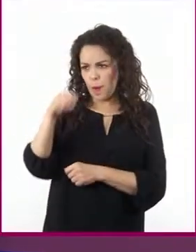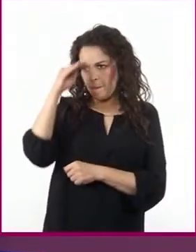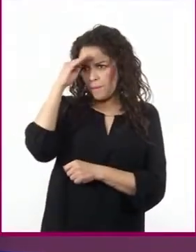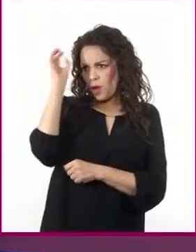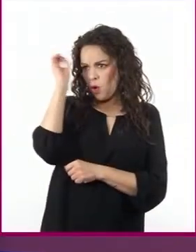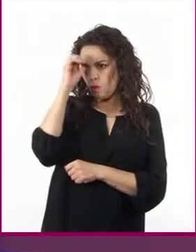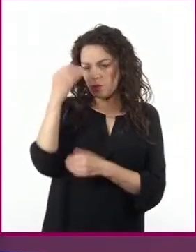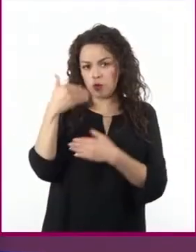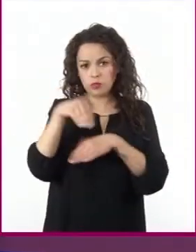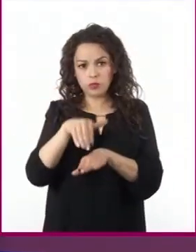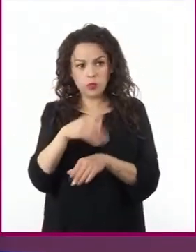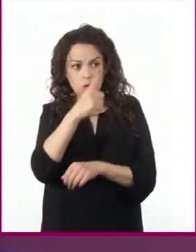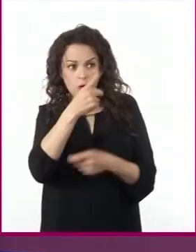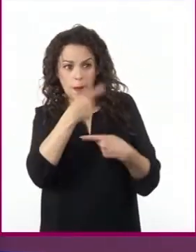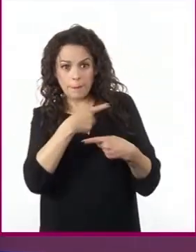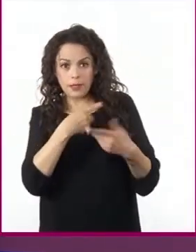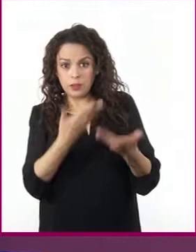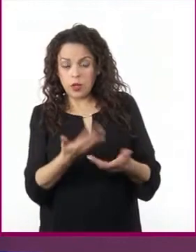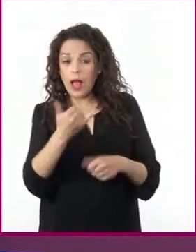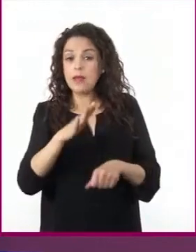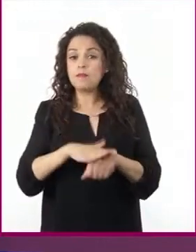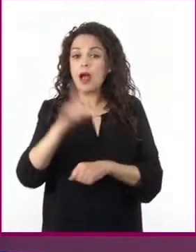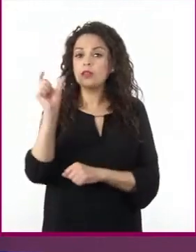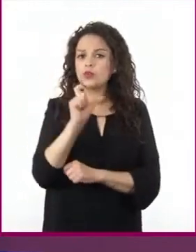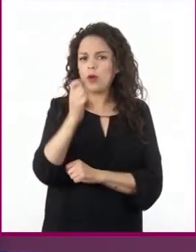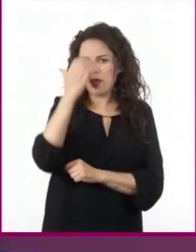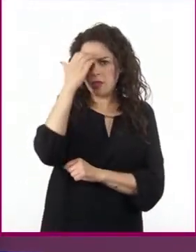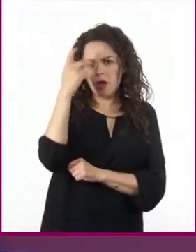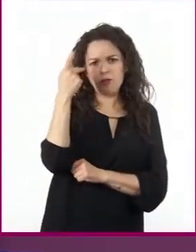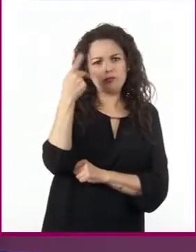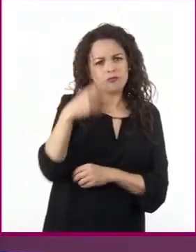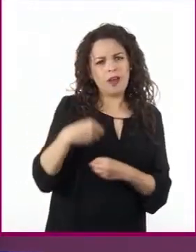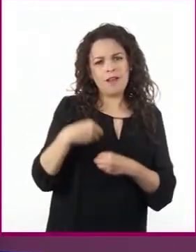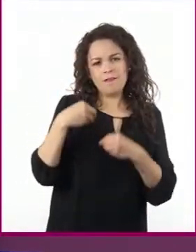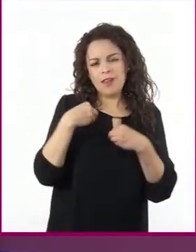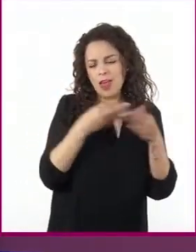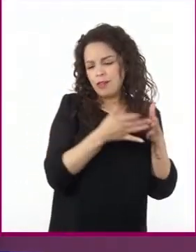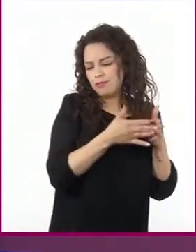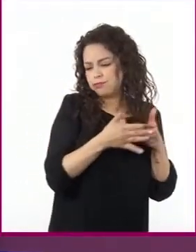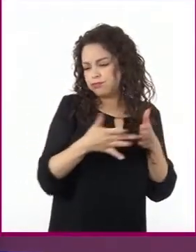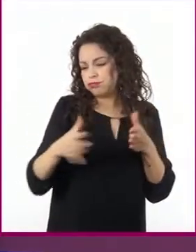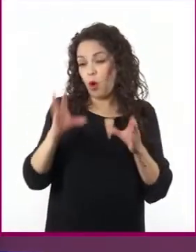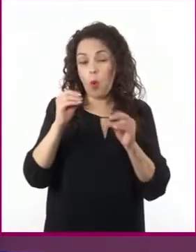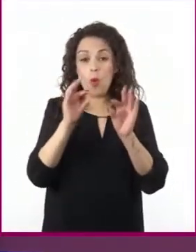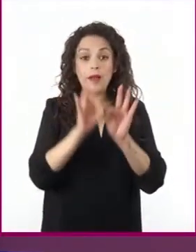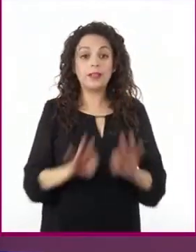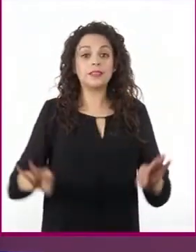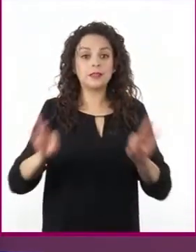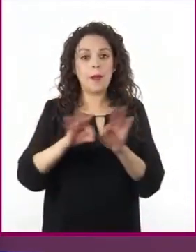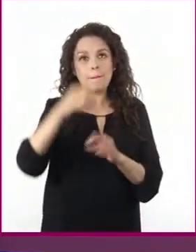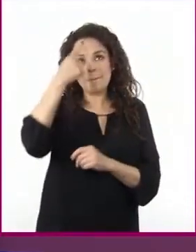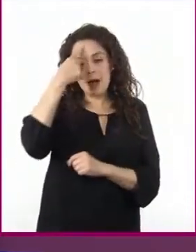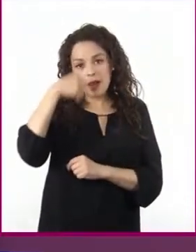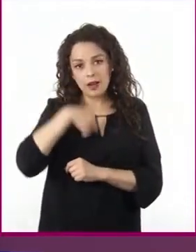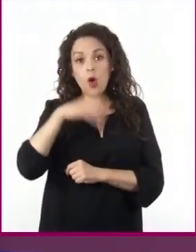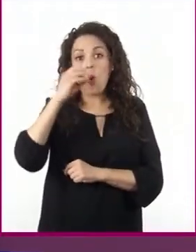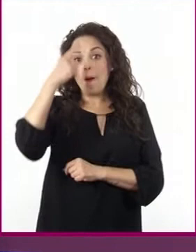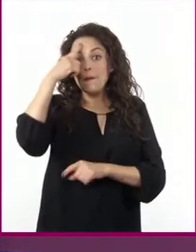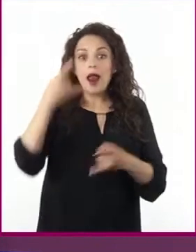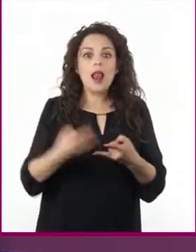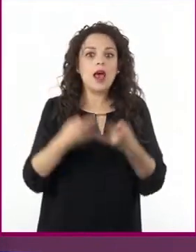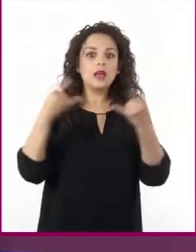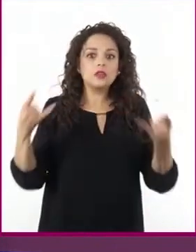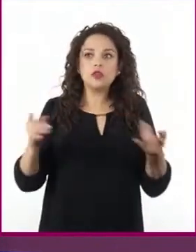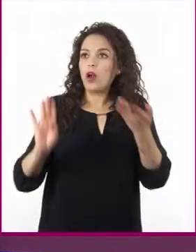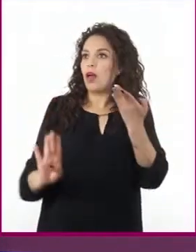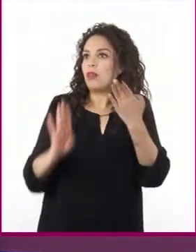persona, sobre todo cuando conocemos su trayectoria o ha sido importante para nosotros o para la historia de la humanidad. Es